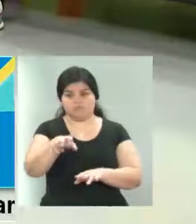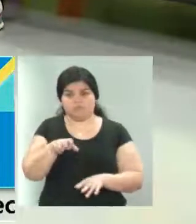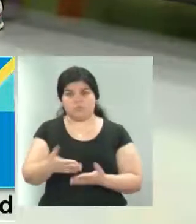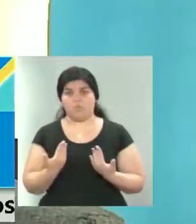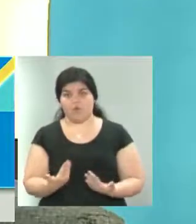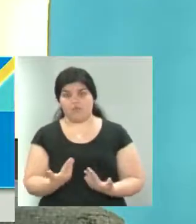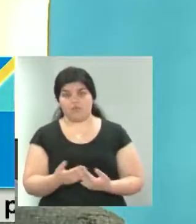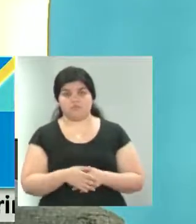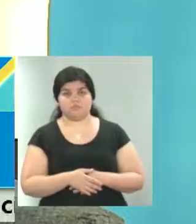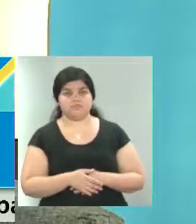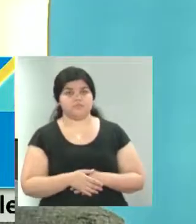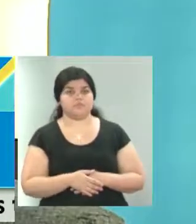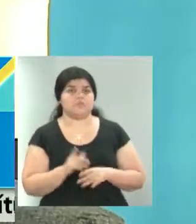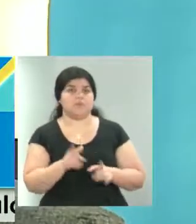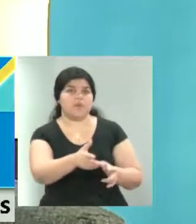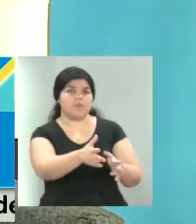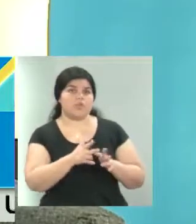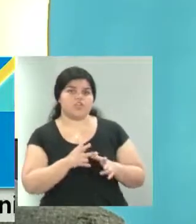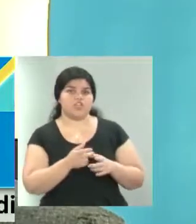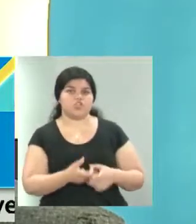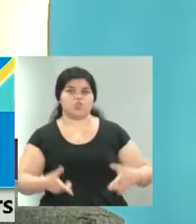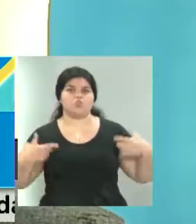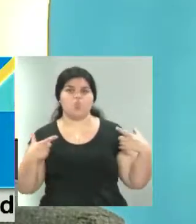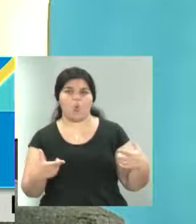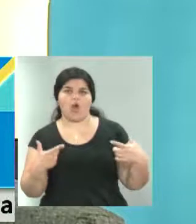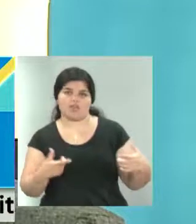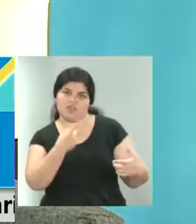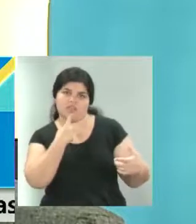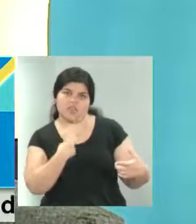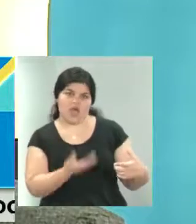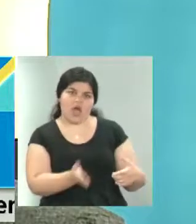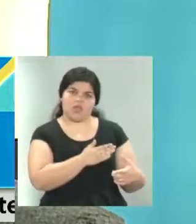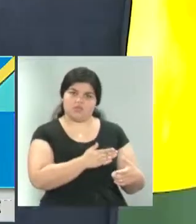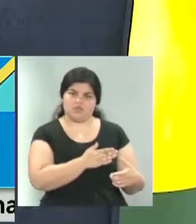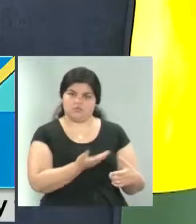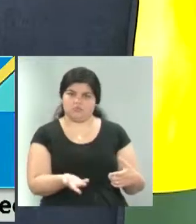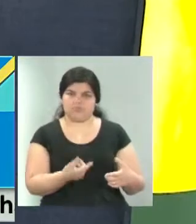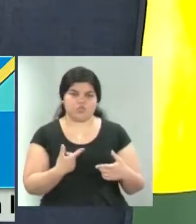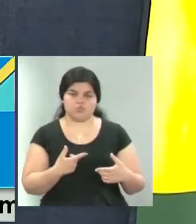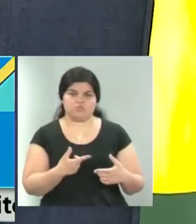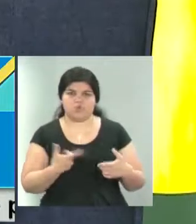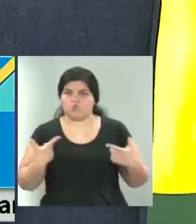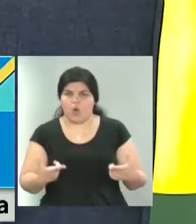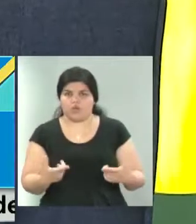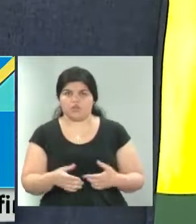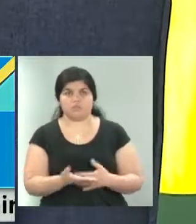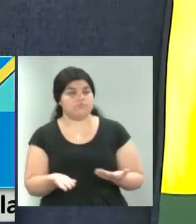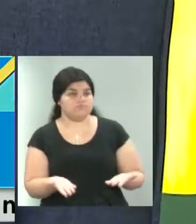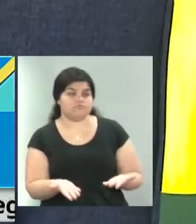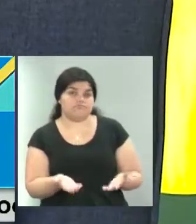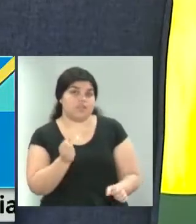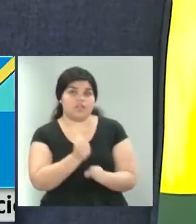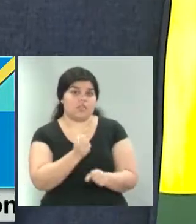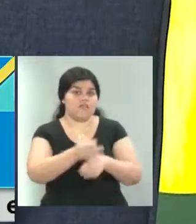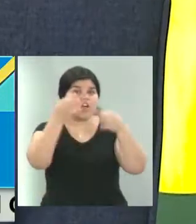hablabas también acerca del factor suerte, que nada te puede, digamos, Yo creo que el buen trabajo es bajar justamente los riesgos,